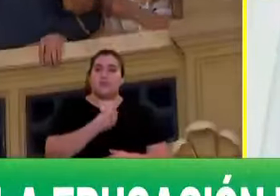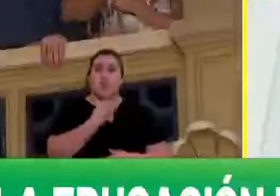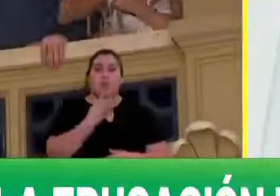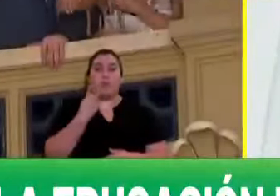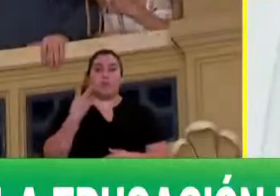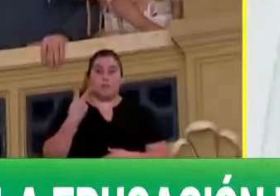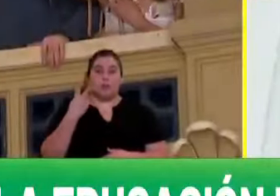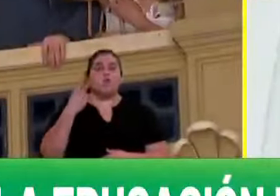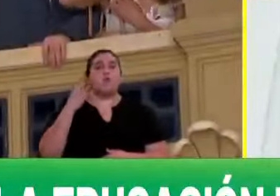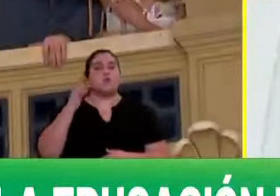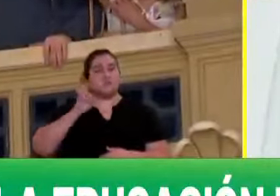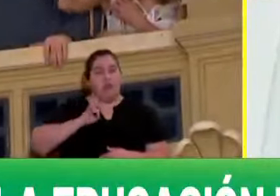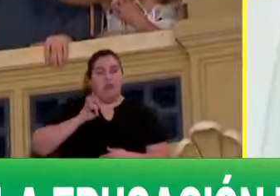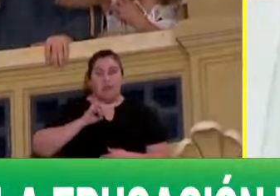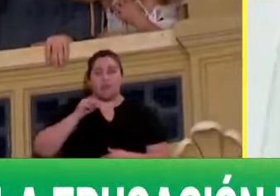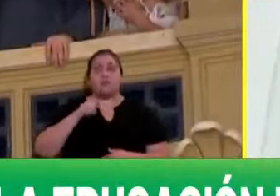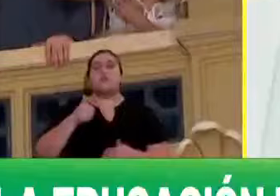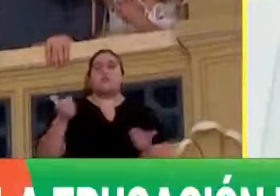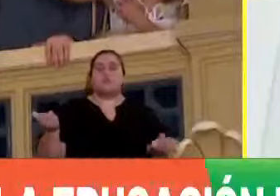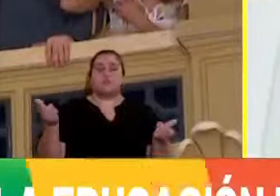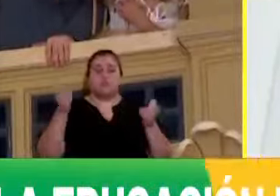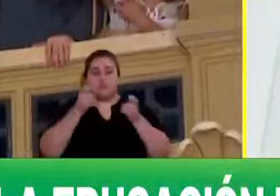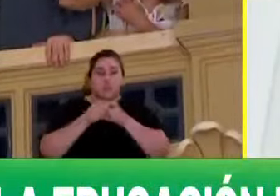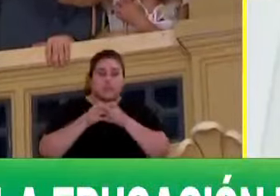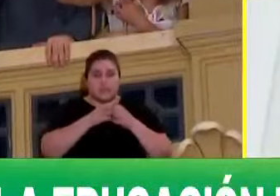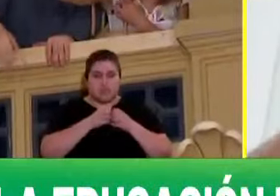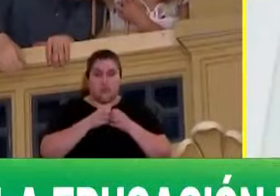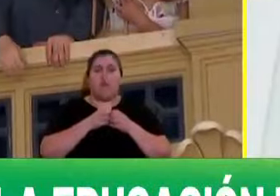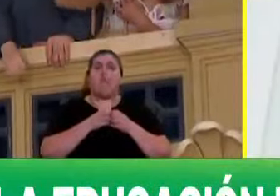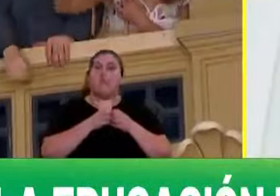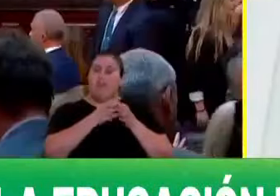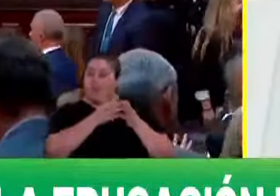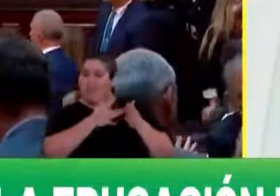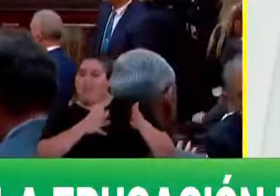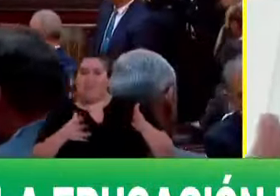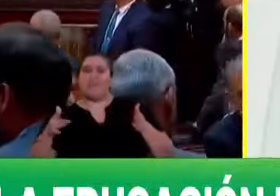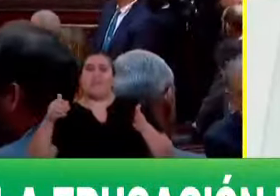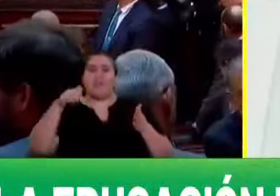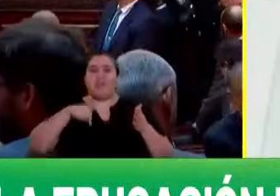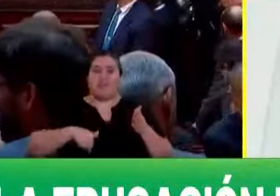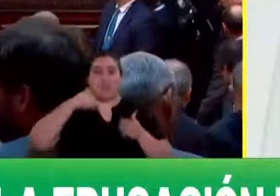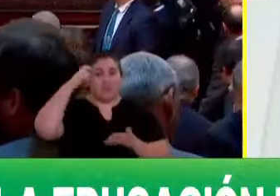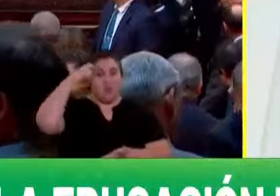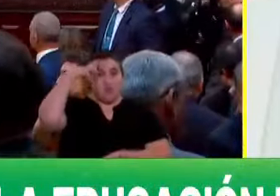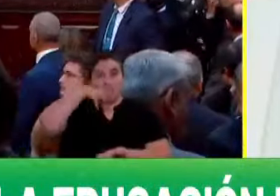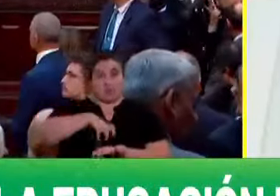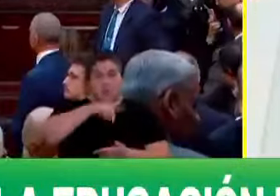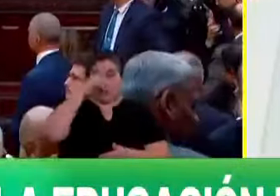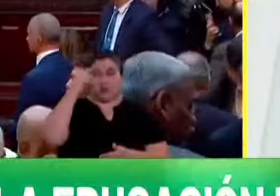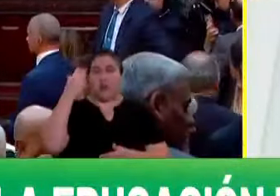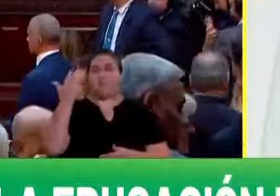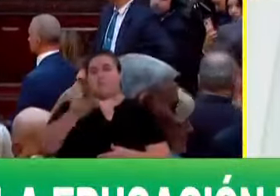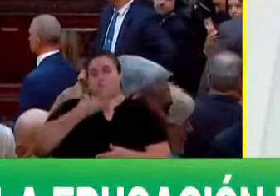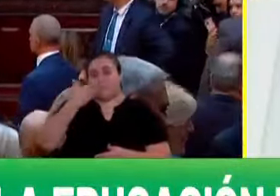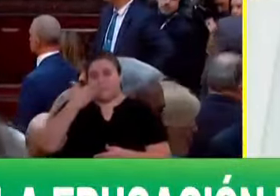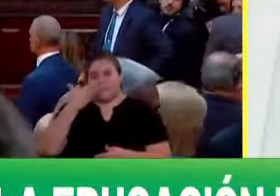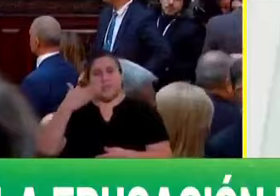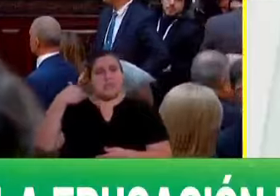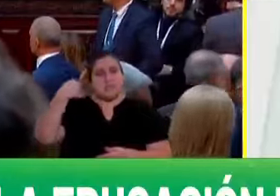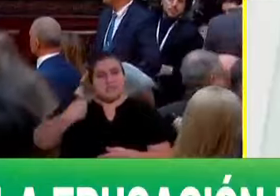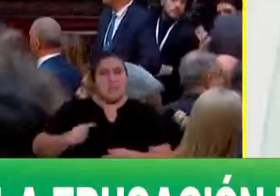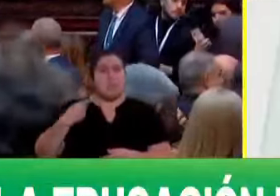para reformas tan importantes como puede ser, no sé, sindical, laboral, previsional. Es necesario, y yo esto